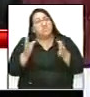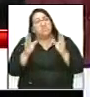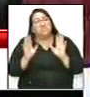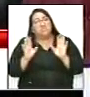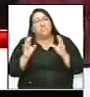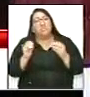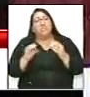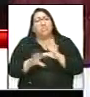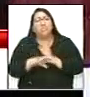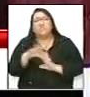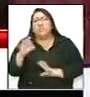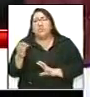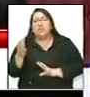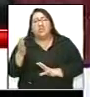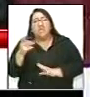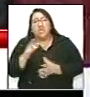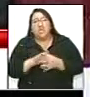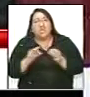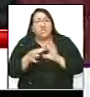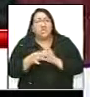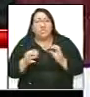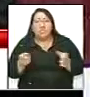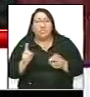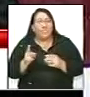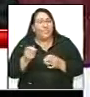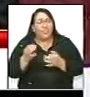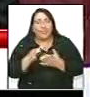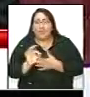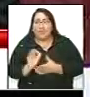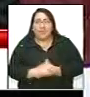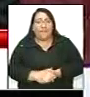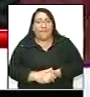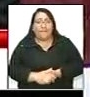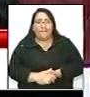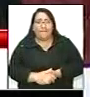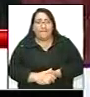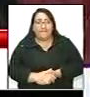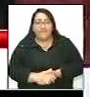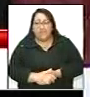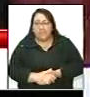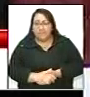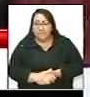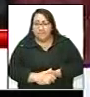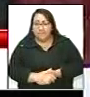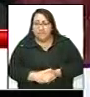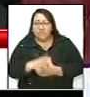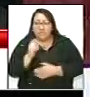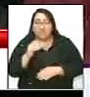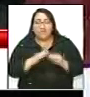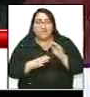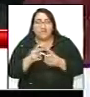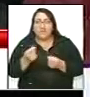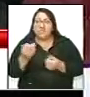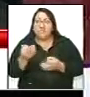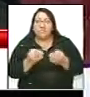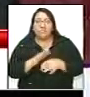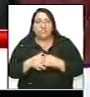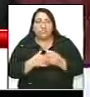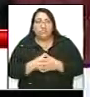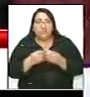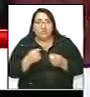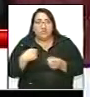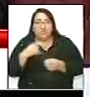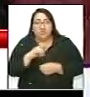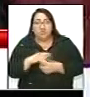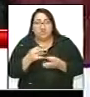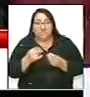¿cómo lo saco? Porque me parece que su trayectoria no es correcta. Creo que tiene desbalance patrimonial. ¿Por qué? Porque usa